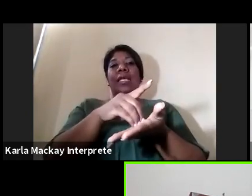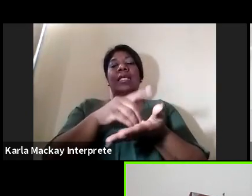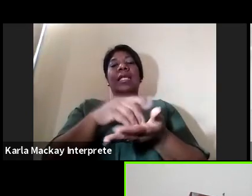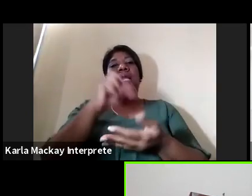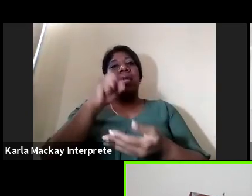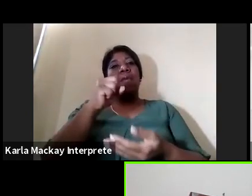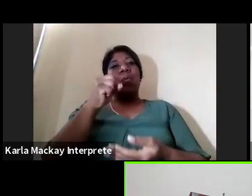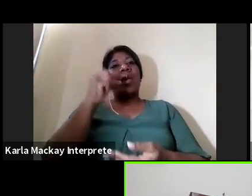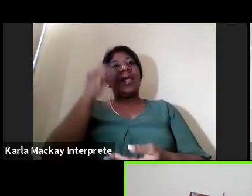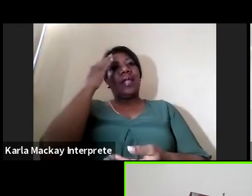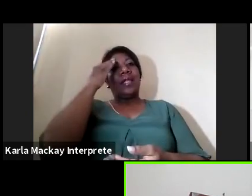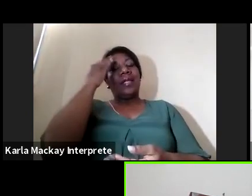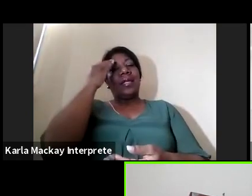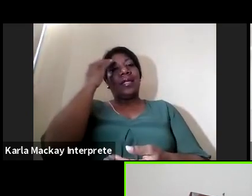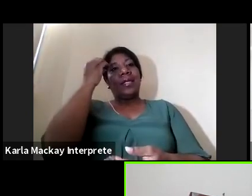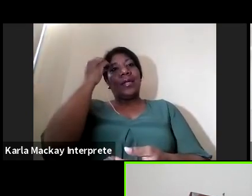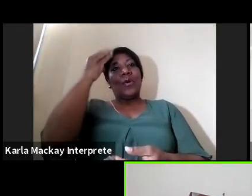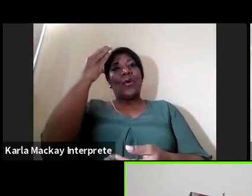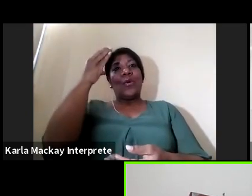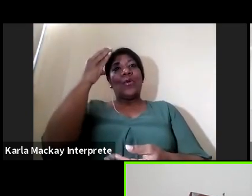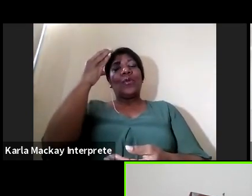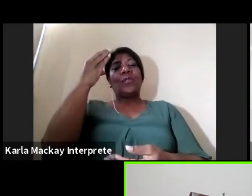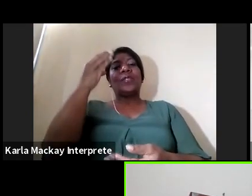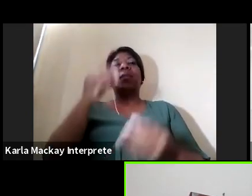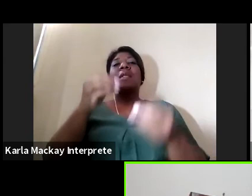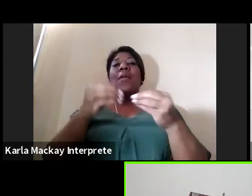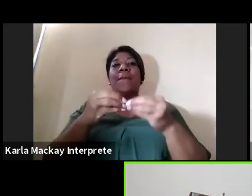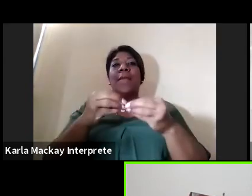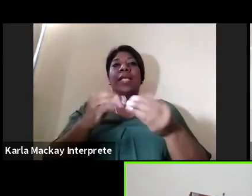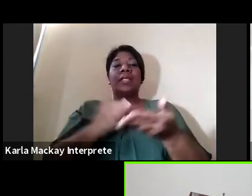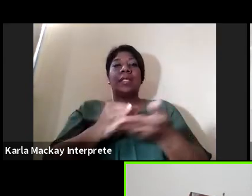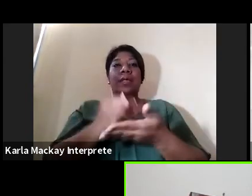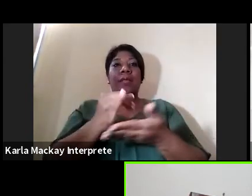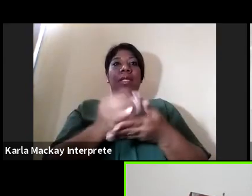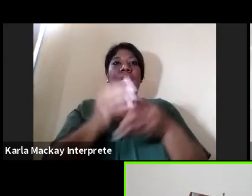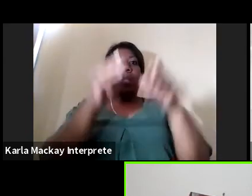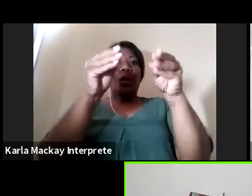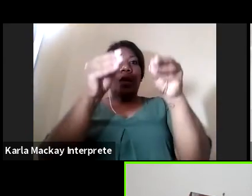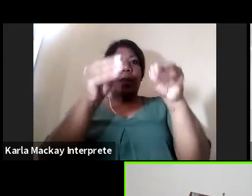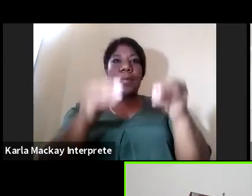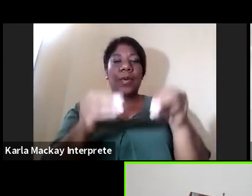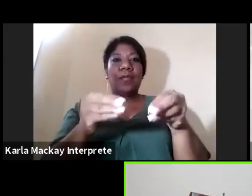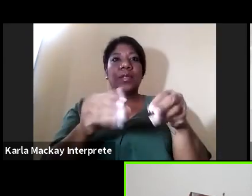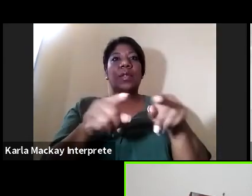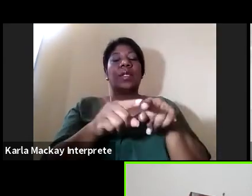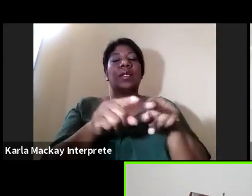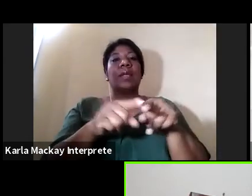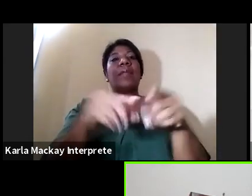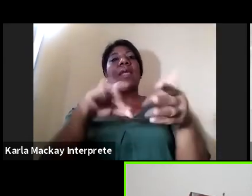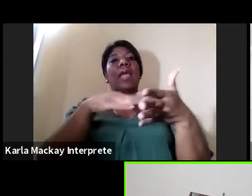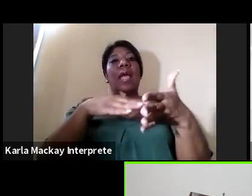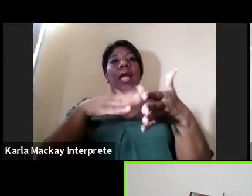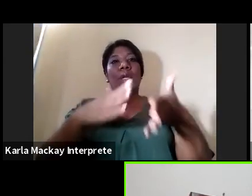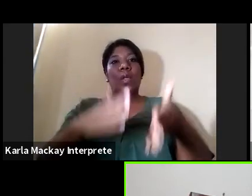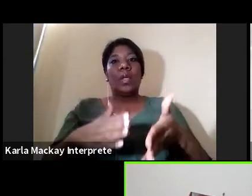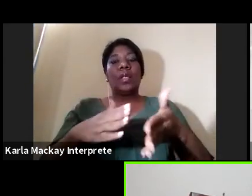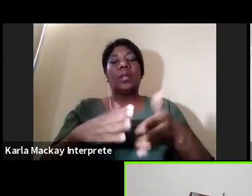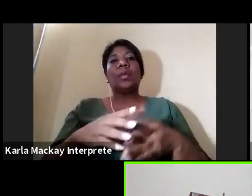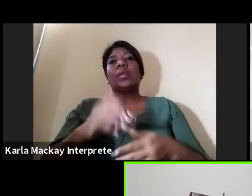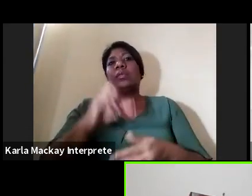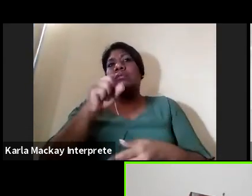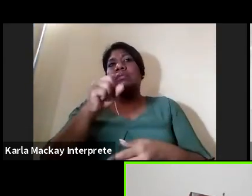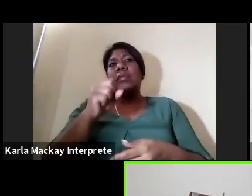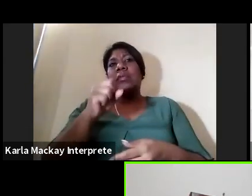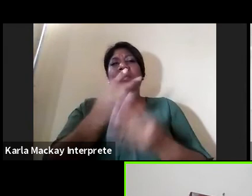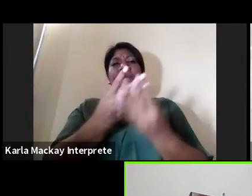conocimientos que hemos desarrollado investigadores docentes y hasta también para unir a los estudiantes entonces me parece que con esta